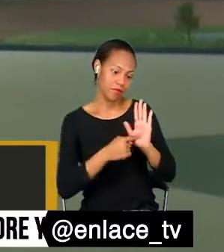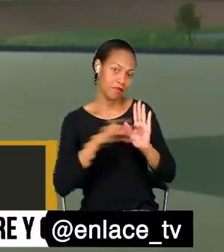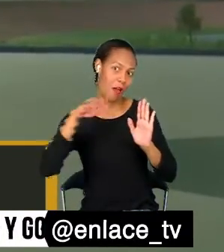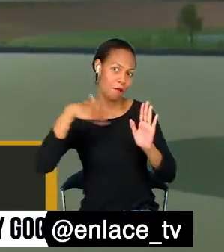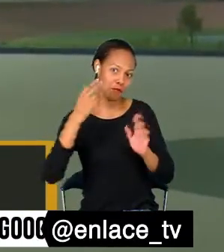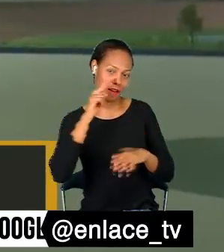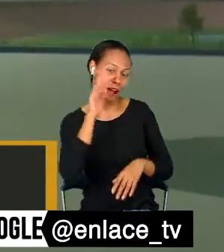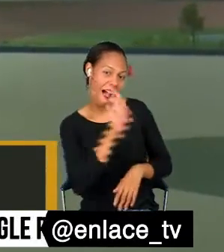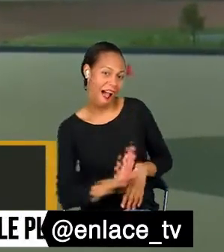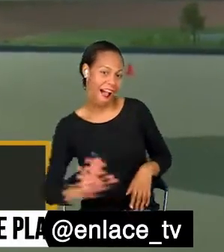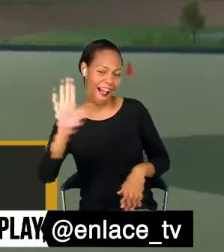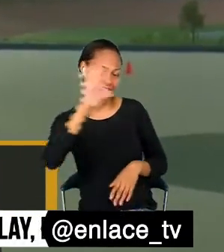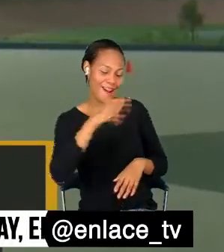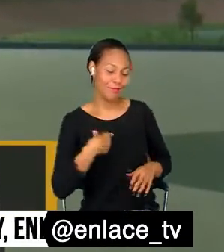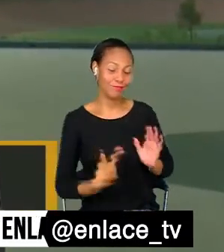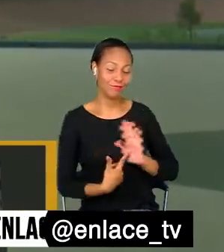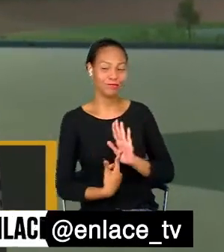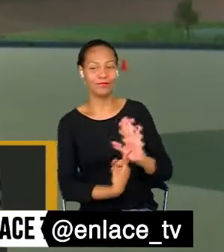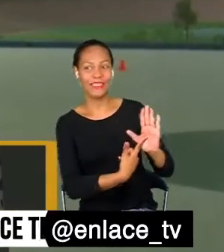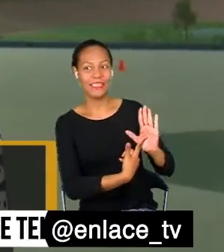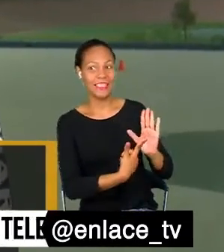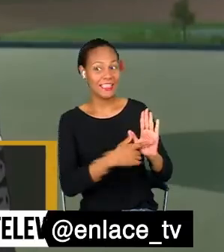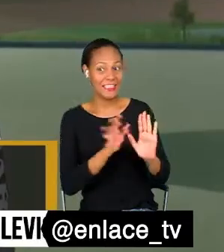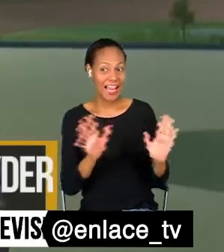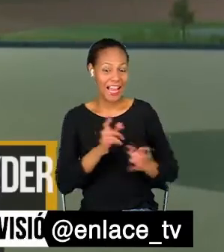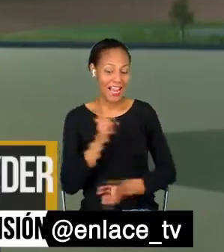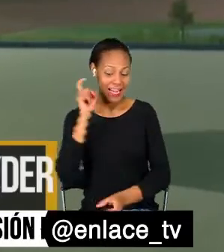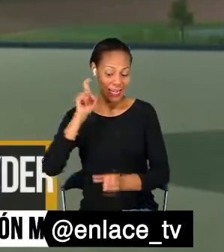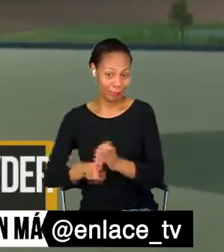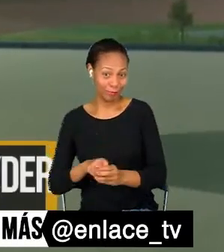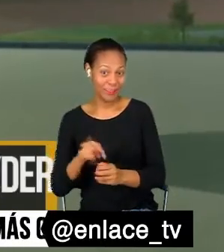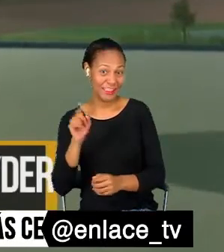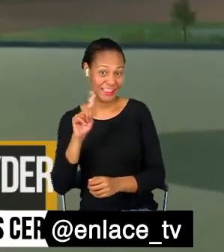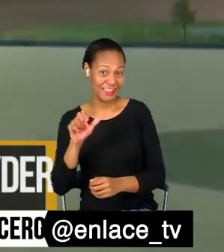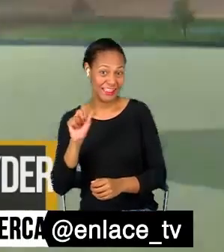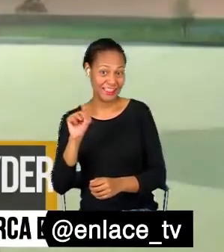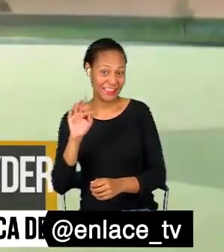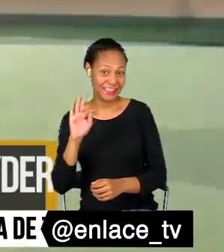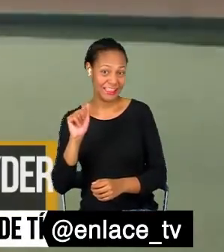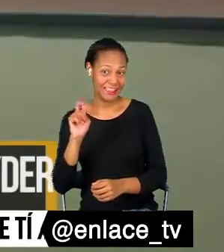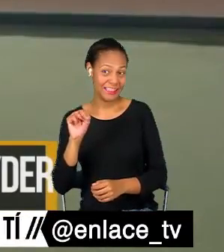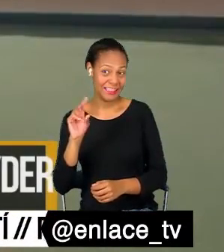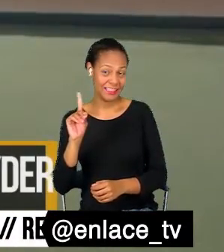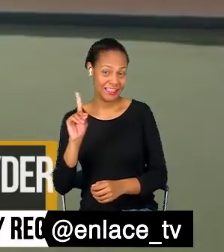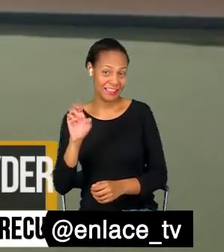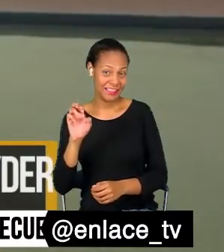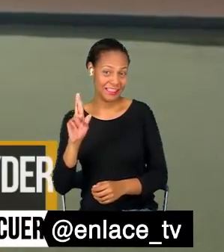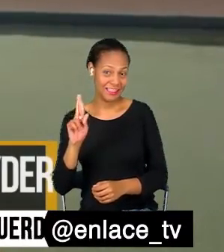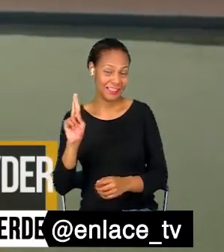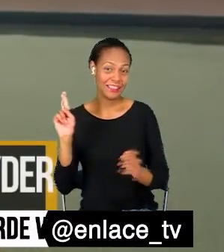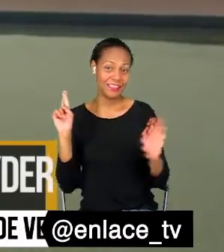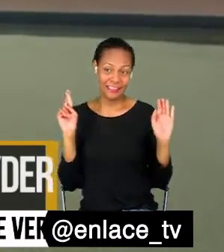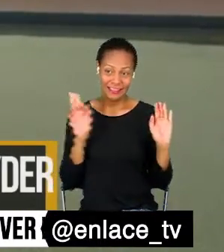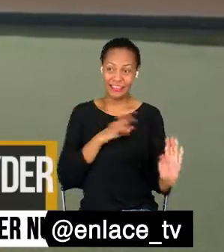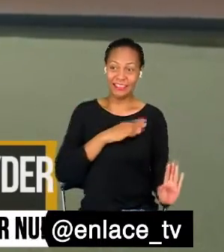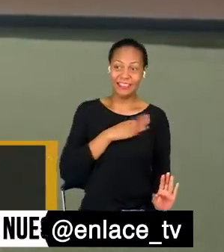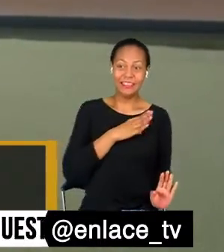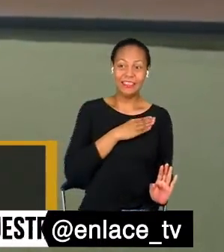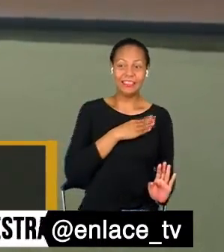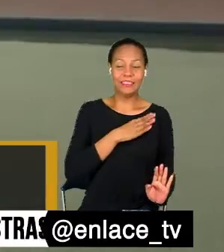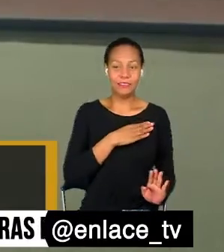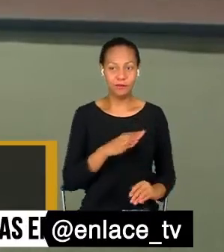si Dios quiere entrar a la Selección Santander, representarlos nacionalmente por departamento. Ya de esos chicos son los que quedan, que